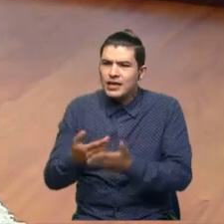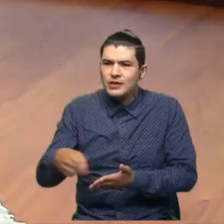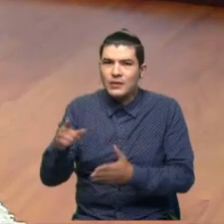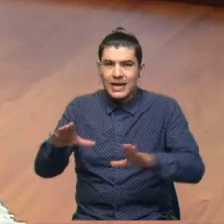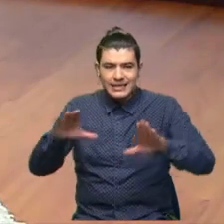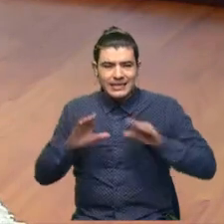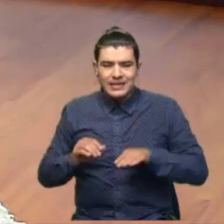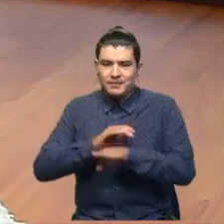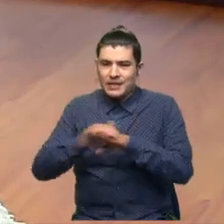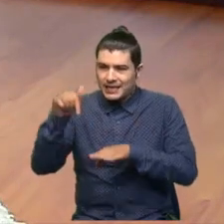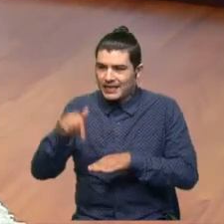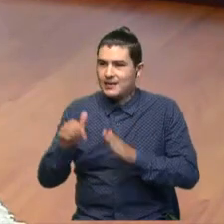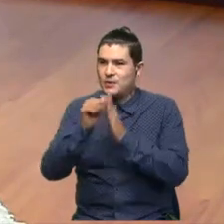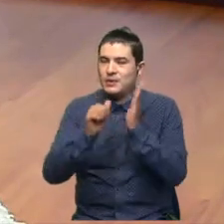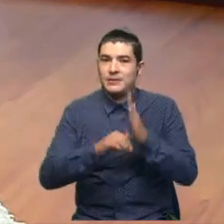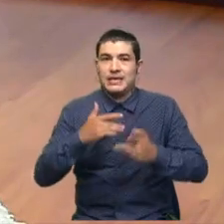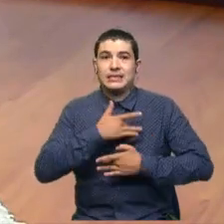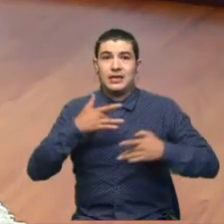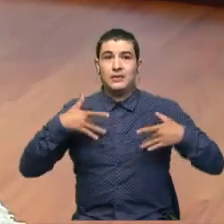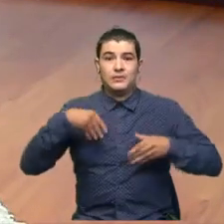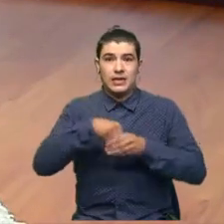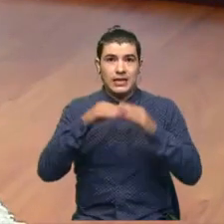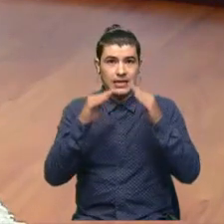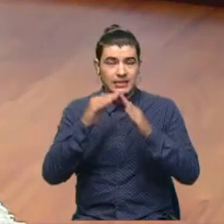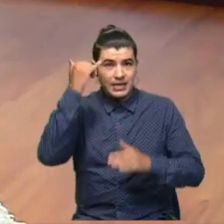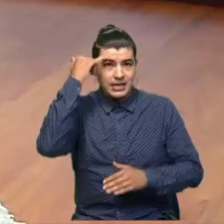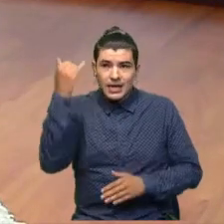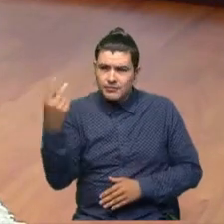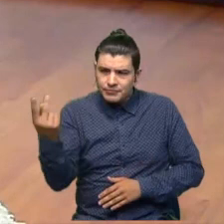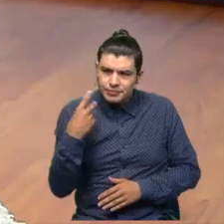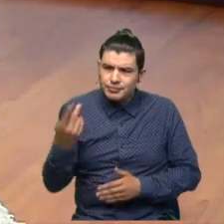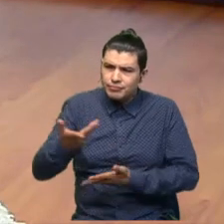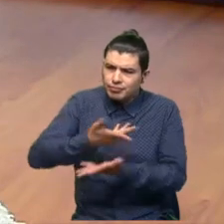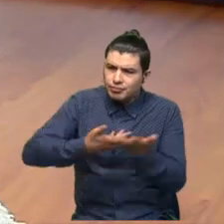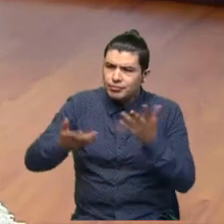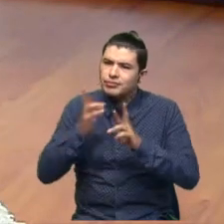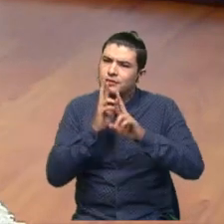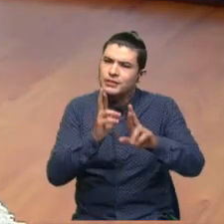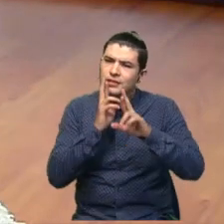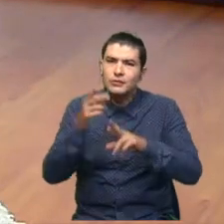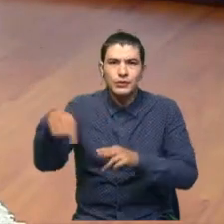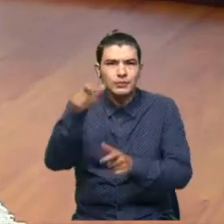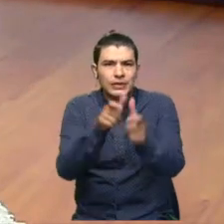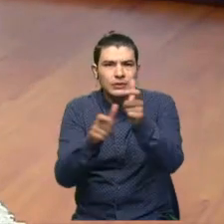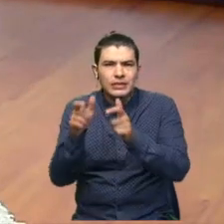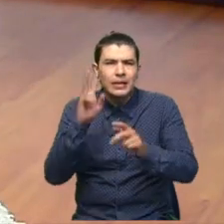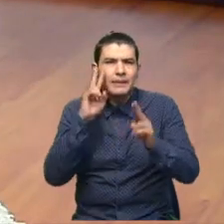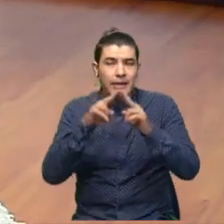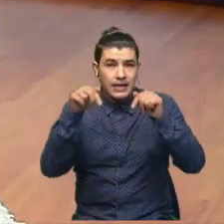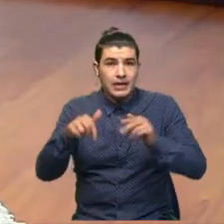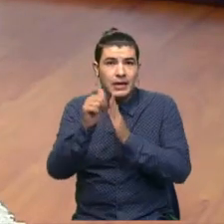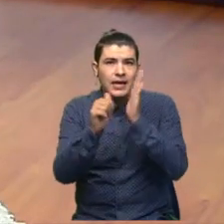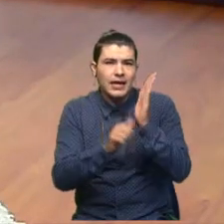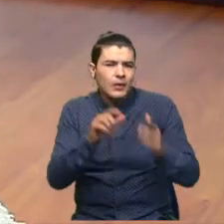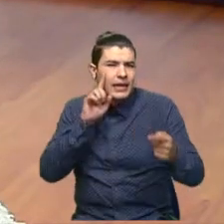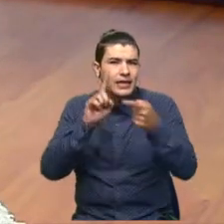Salud en Casa. La idea es que juntos resolvamos las dudas de nuestros televidentes y los llevemos a mejorar un poco su estilo